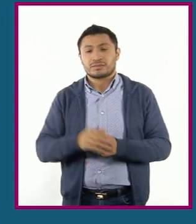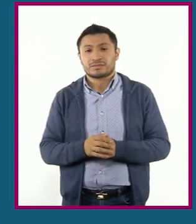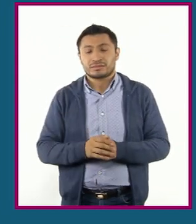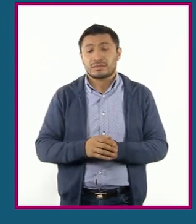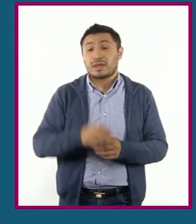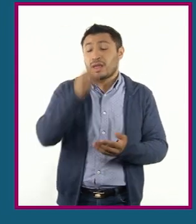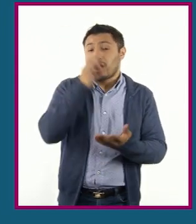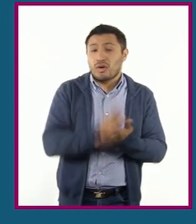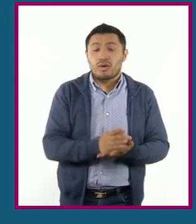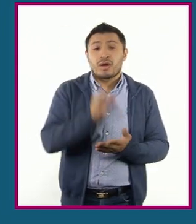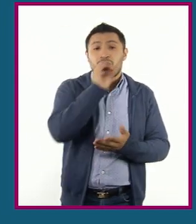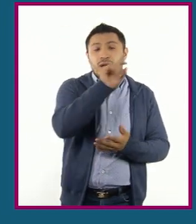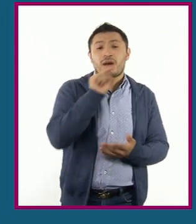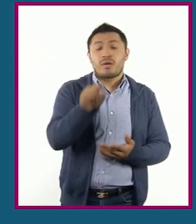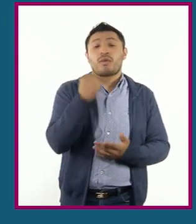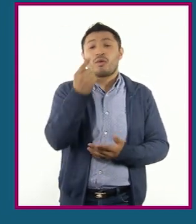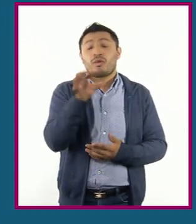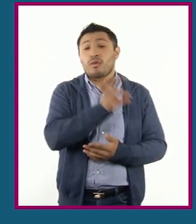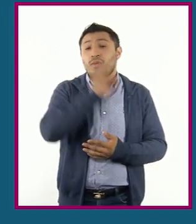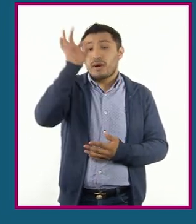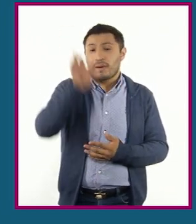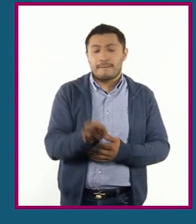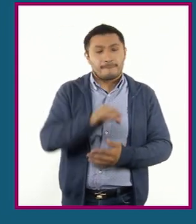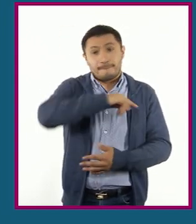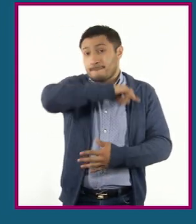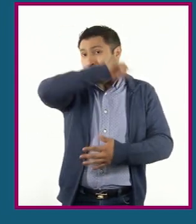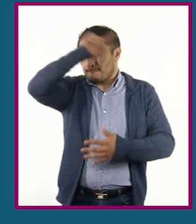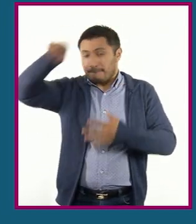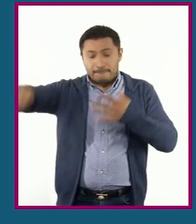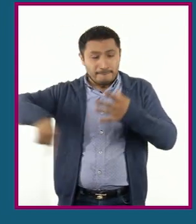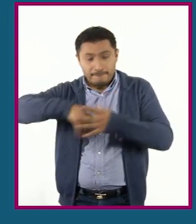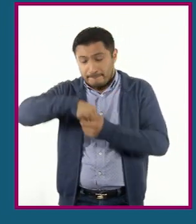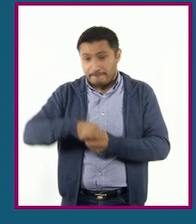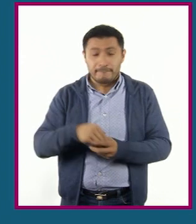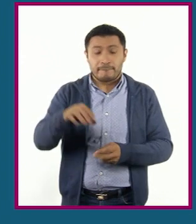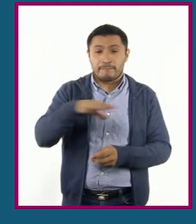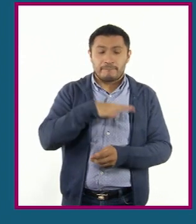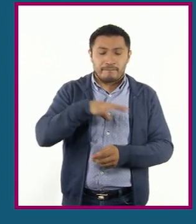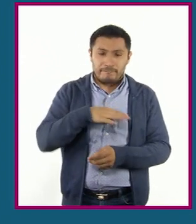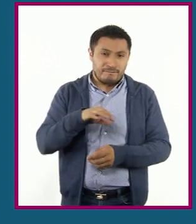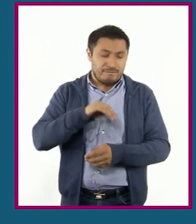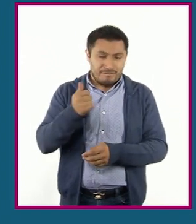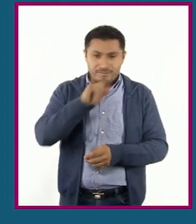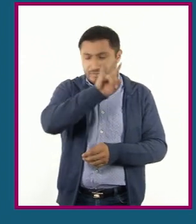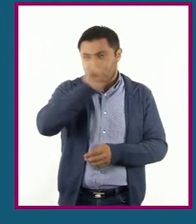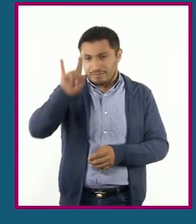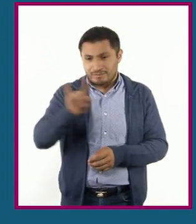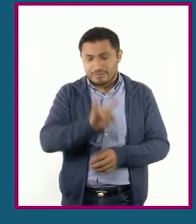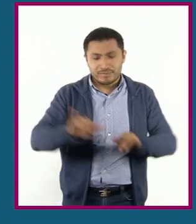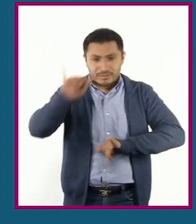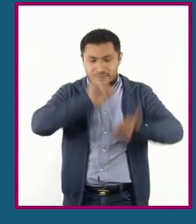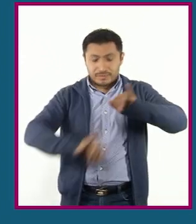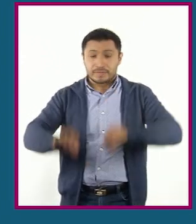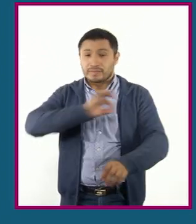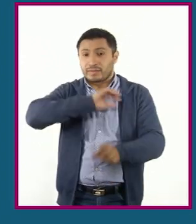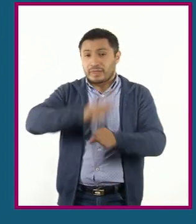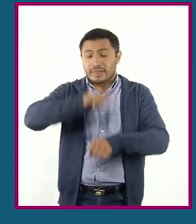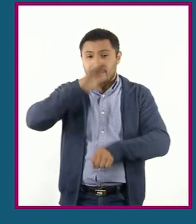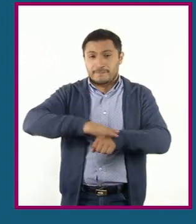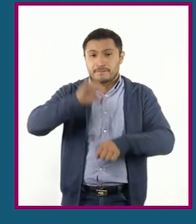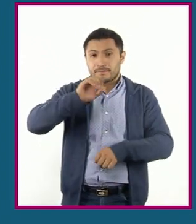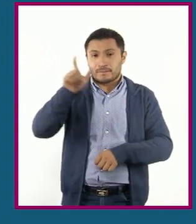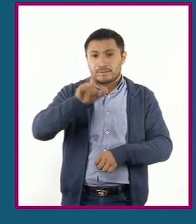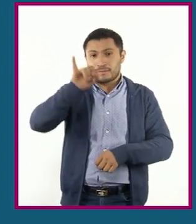latín, griego, alemán o inglés. Na, natrium, K, kalium, Sr,